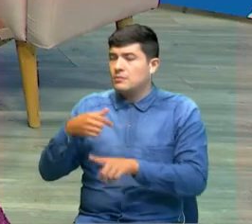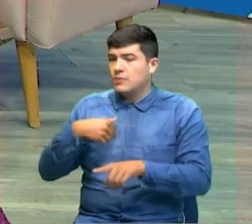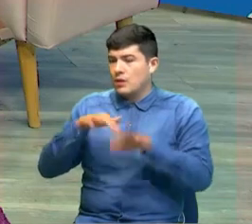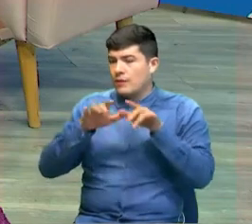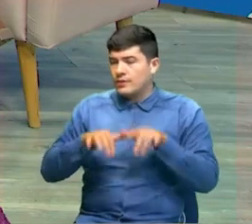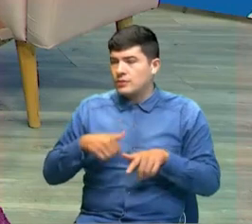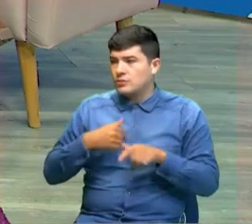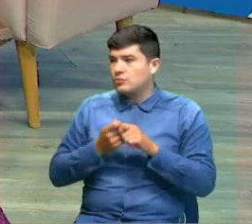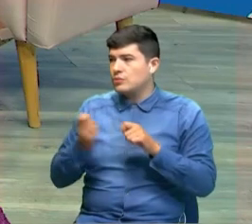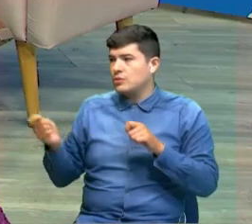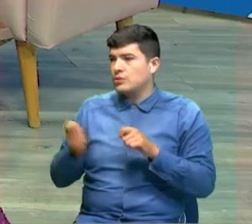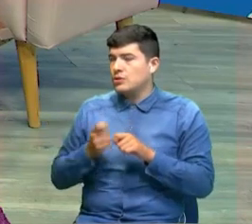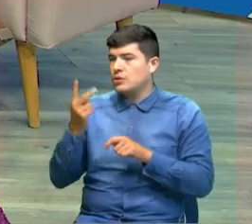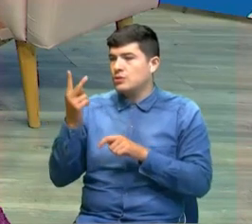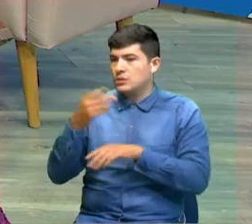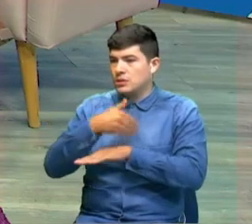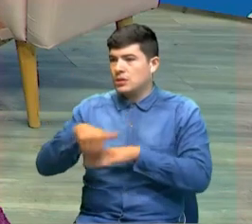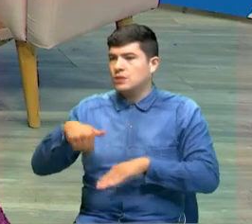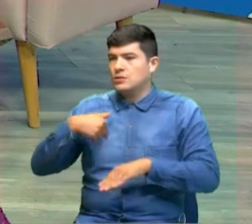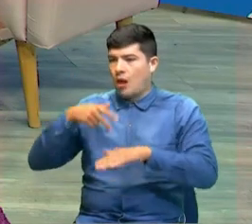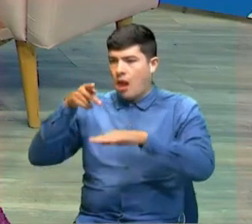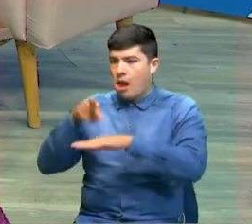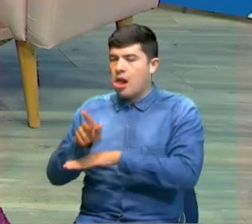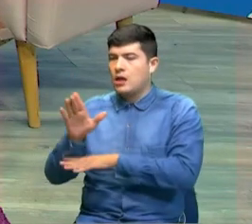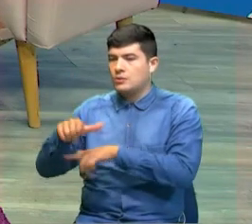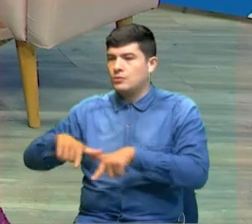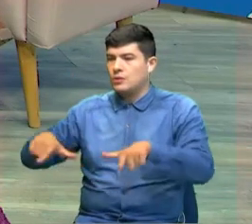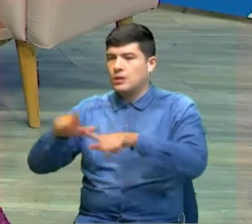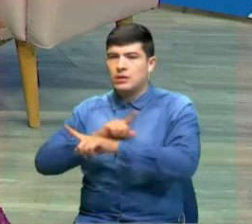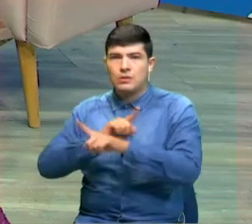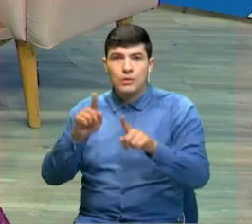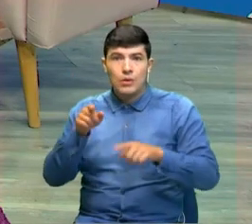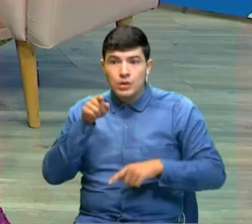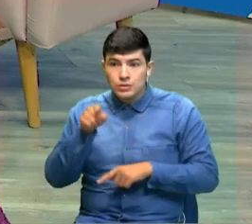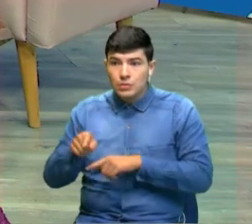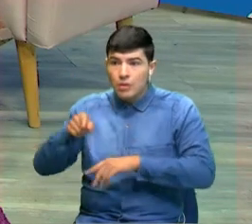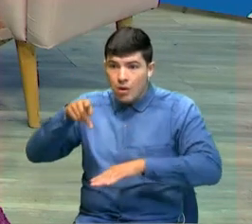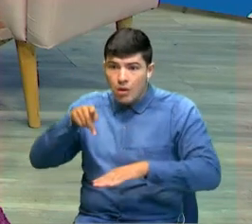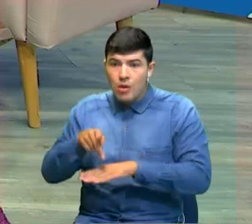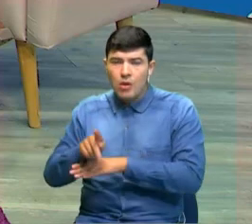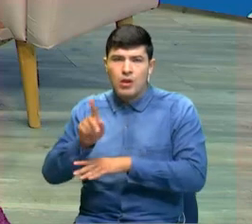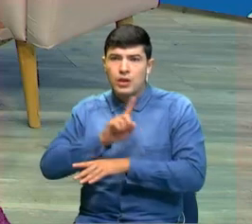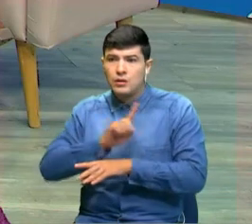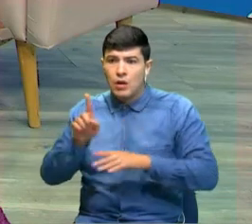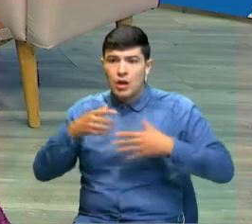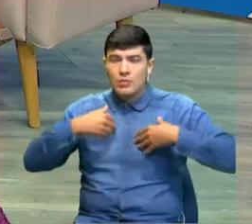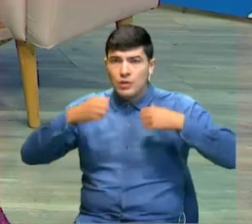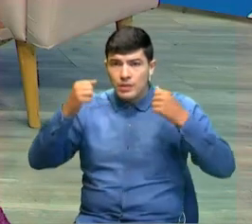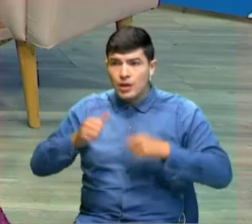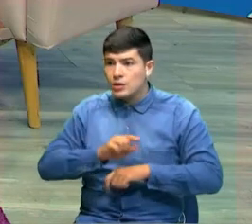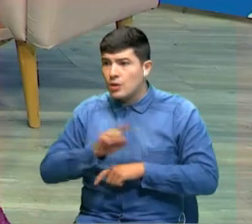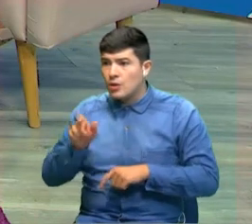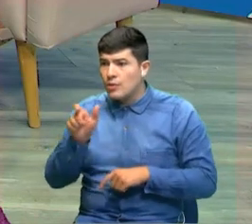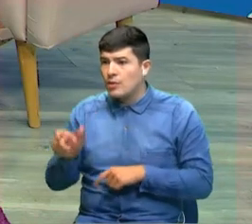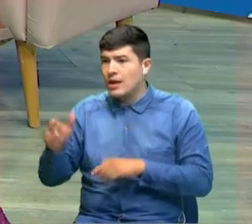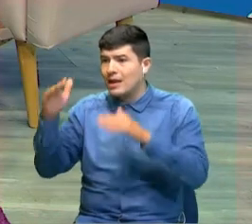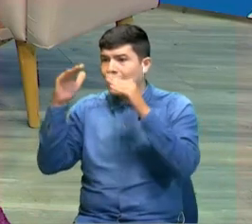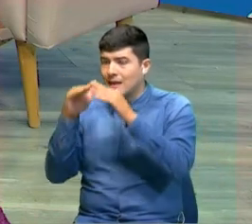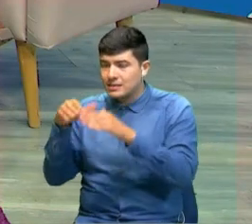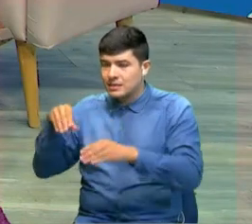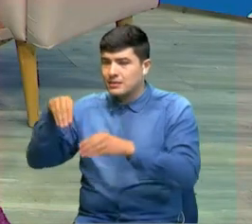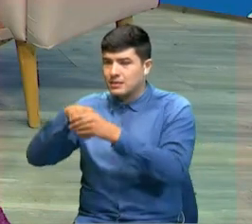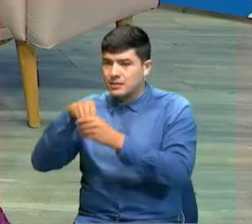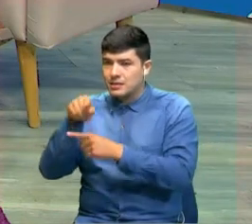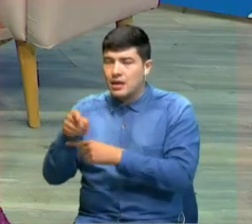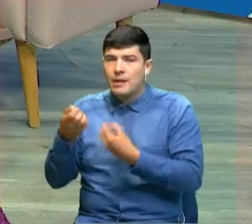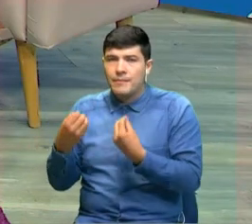oficina a dos cuadras y estaciono ahí. Ese bien común se le destina no al propietario, sino al inmueble como tal,